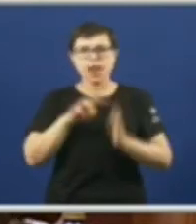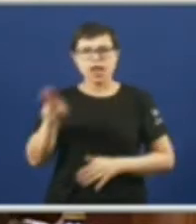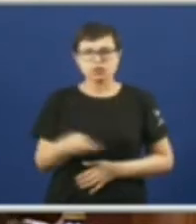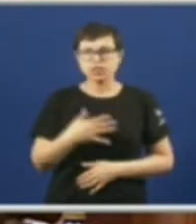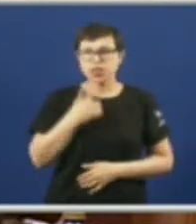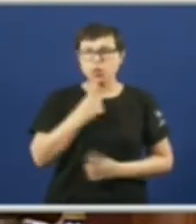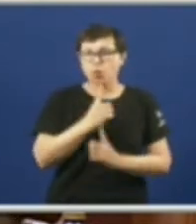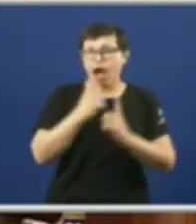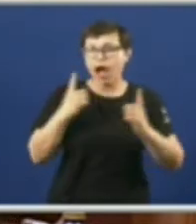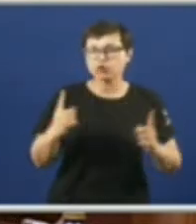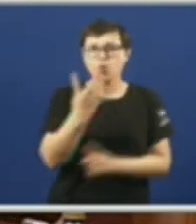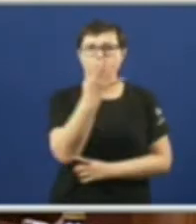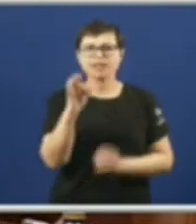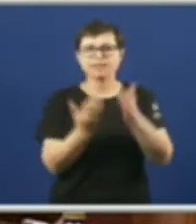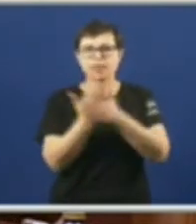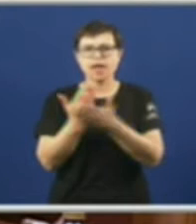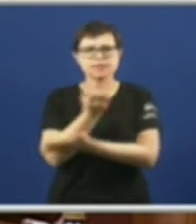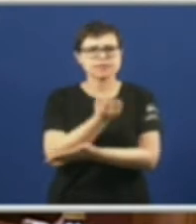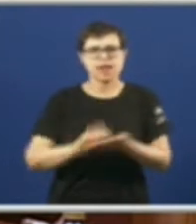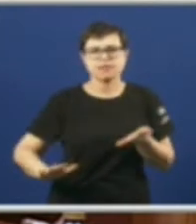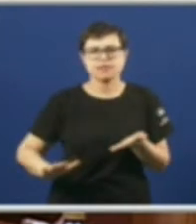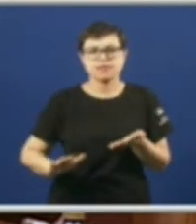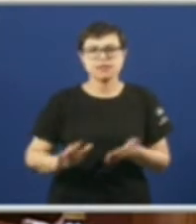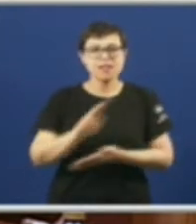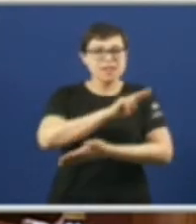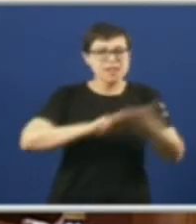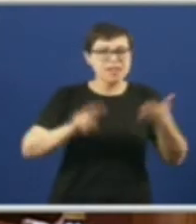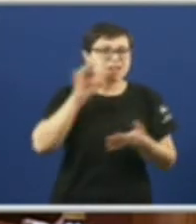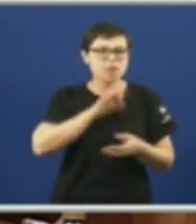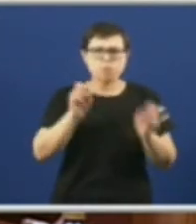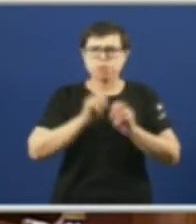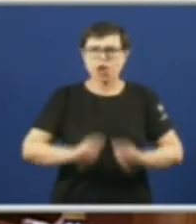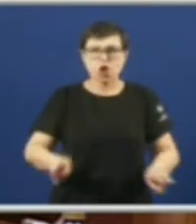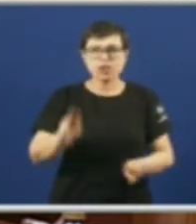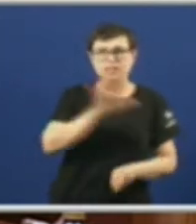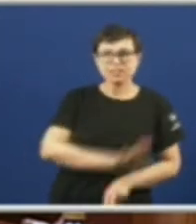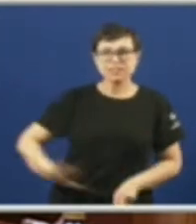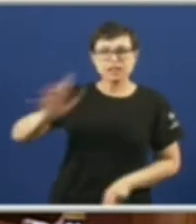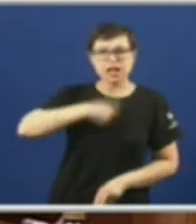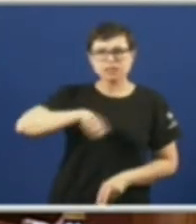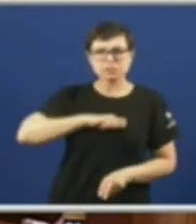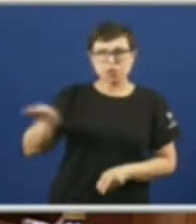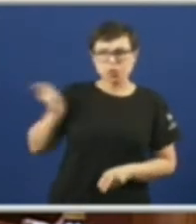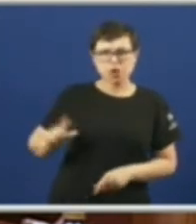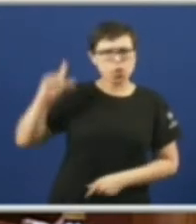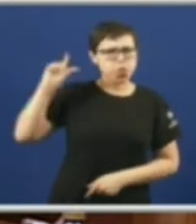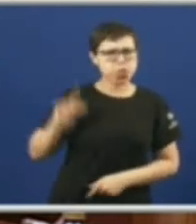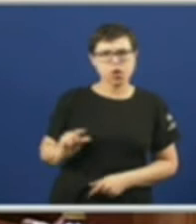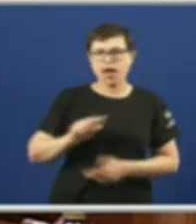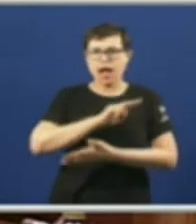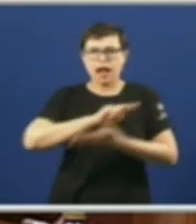días gratis. E no caso das galegas é peor, porque cobramos uns dos salarios máis baixos do Estado.